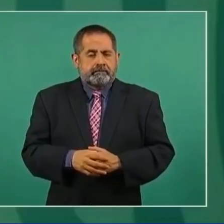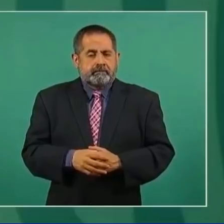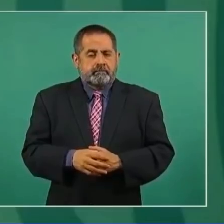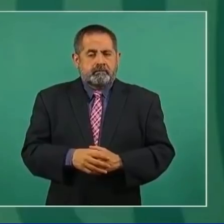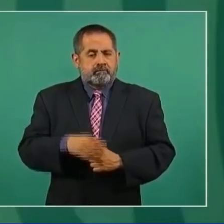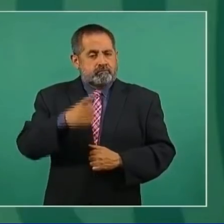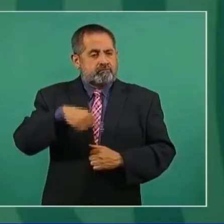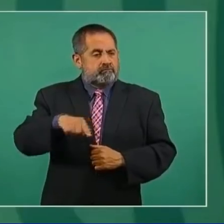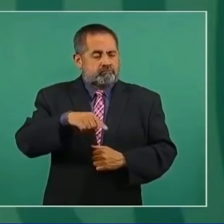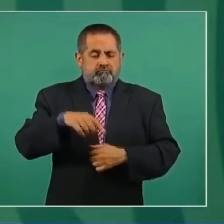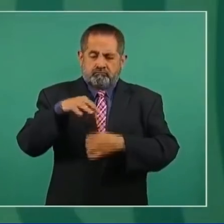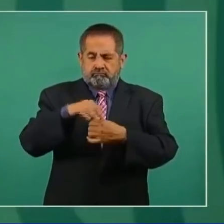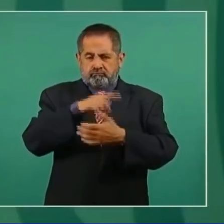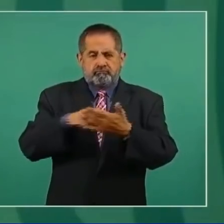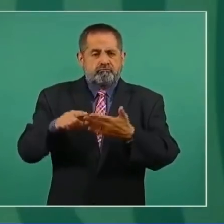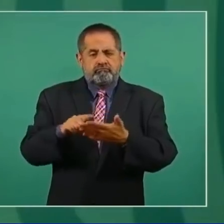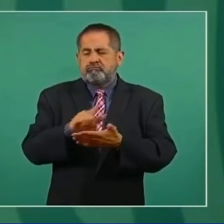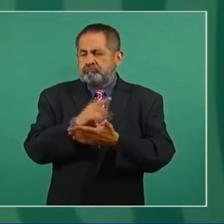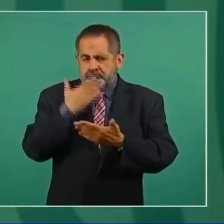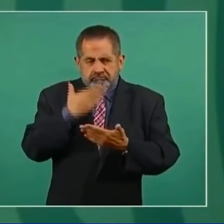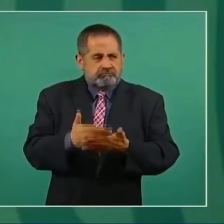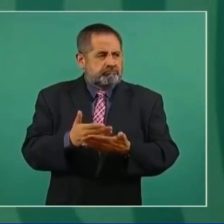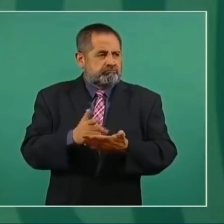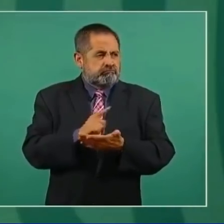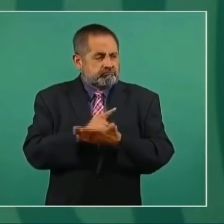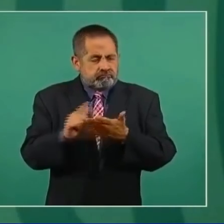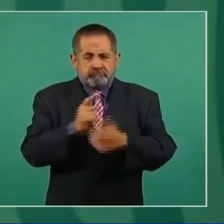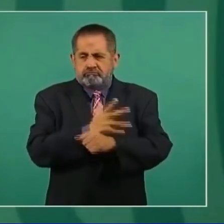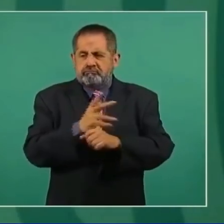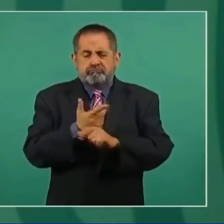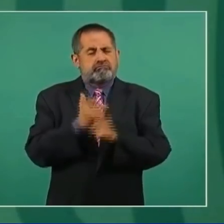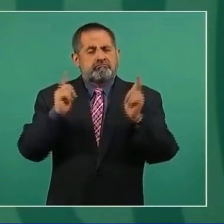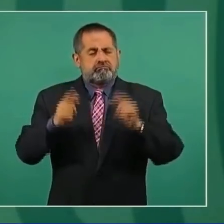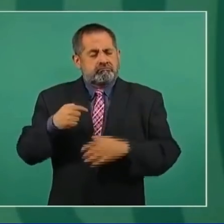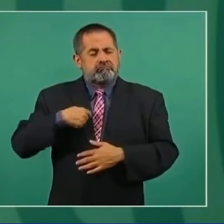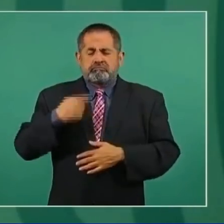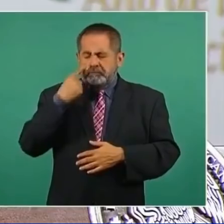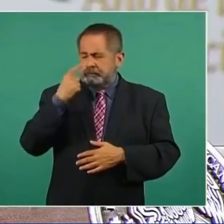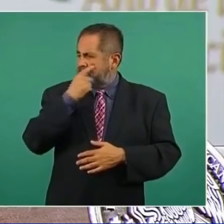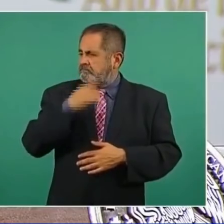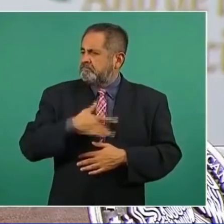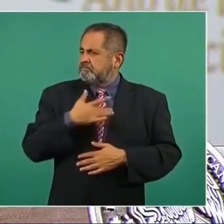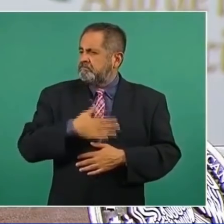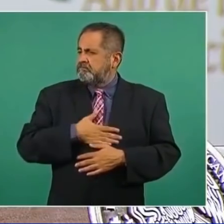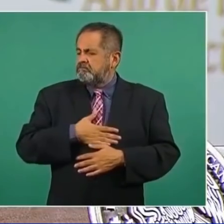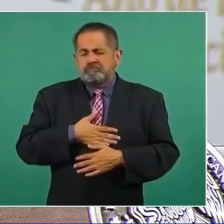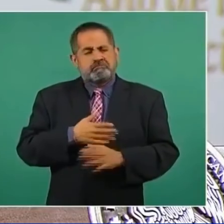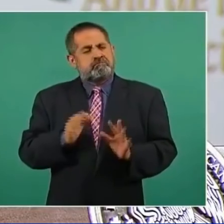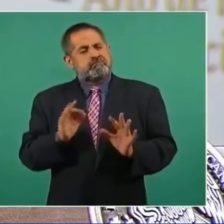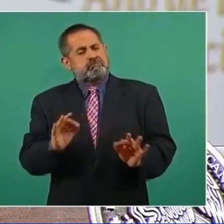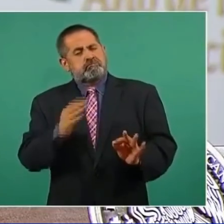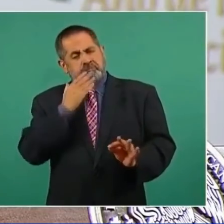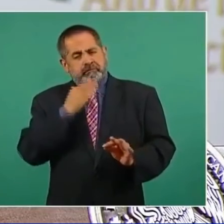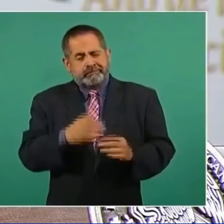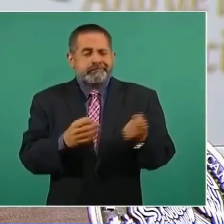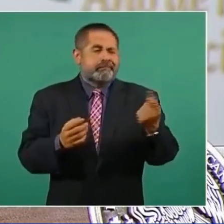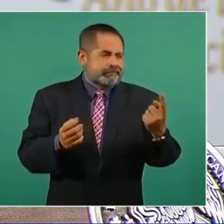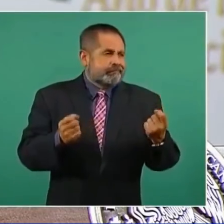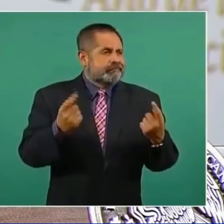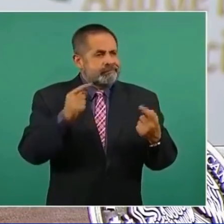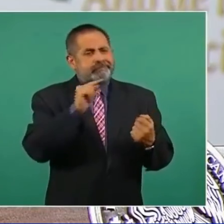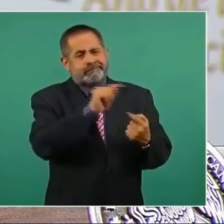fueron elecciones limpias, libres, que estoy satisfecho. No dejaron de haber